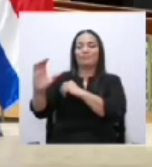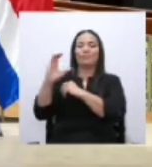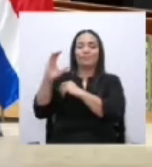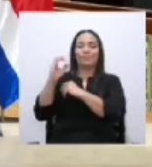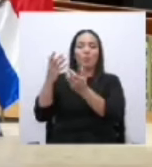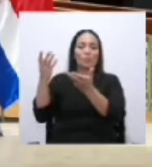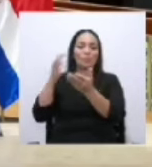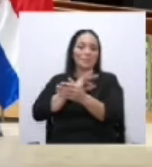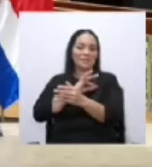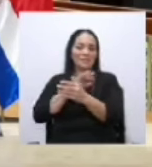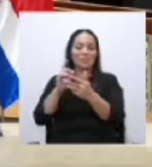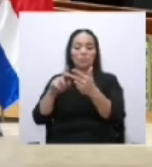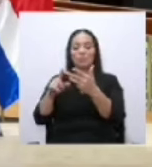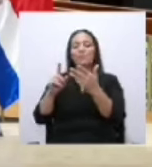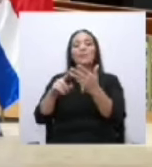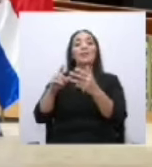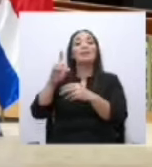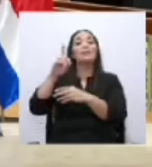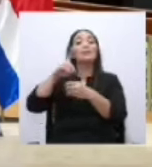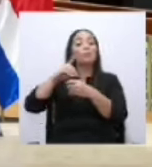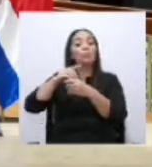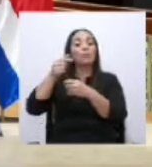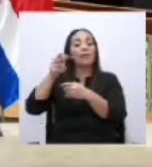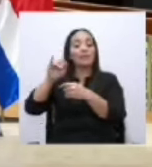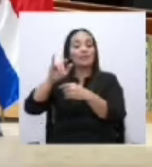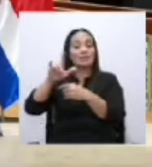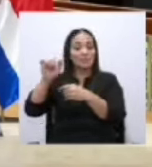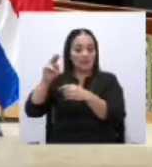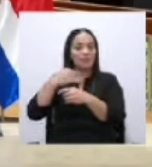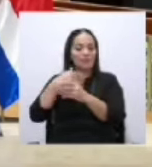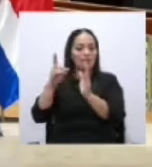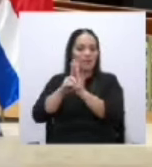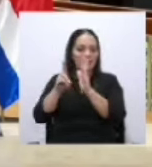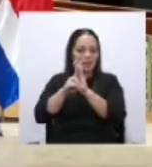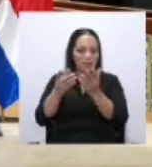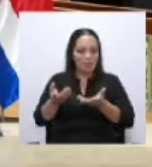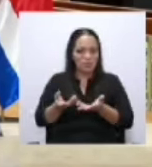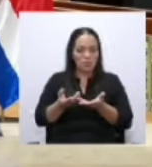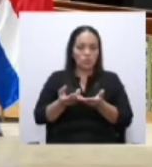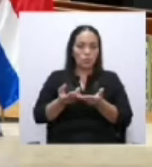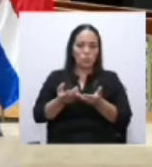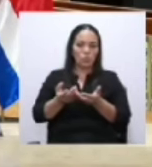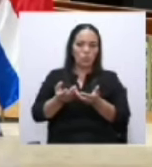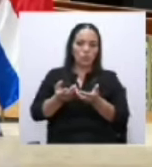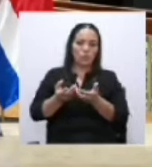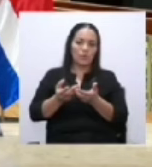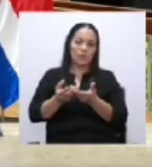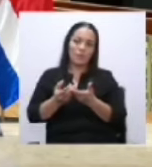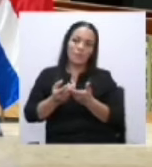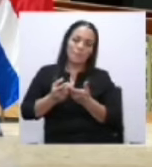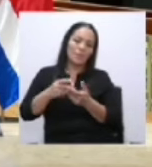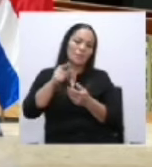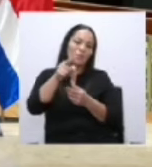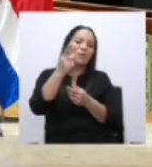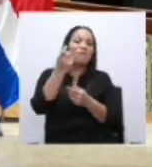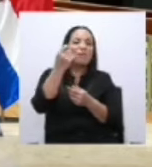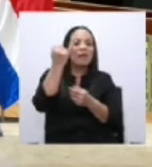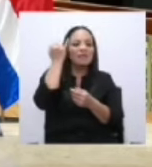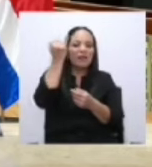La diputada Guillén tiene derecho de tener, ante falta de ideas, ideologías